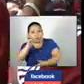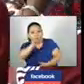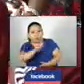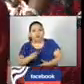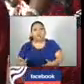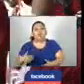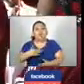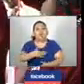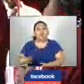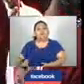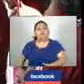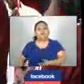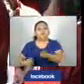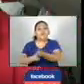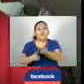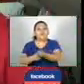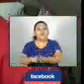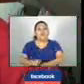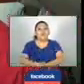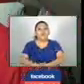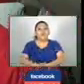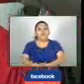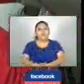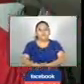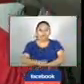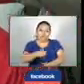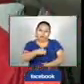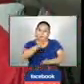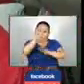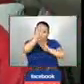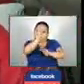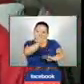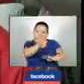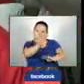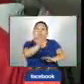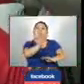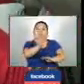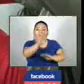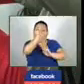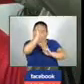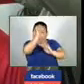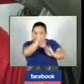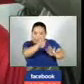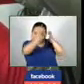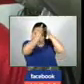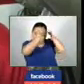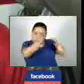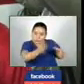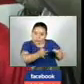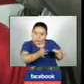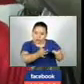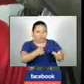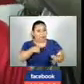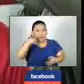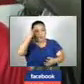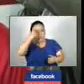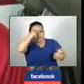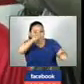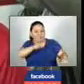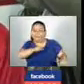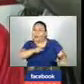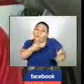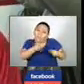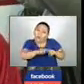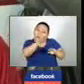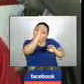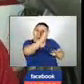del presidente Daniel Ortega. La respeto, tenemos que ser respetuosos de las decisiones, no las comparto si puede